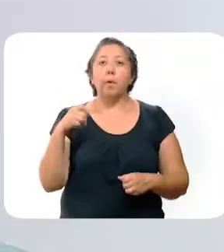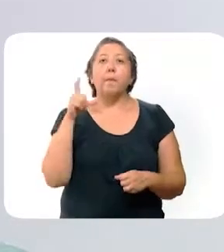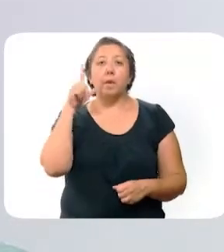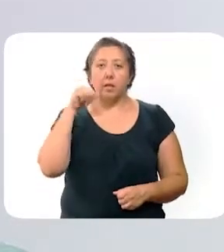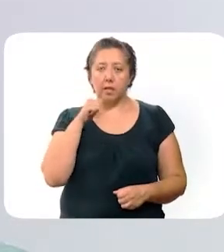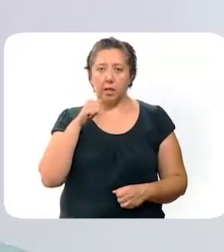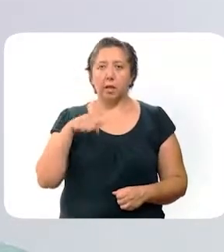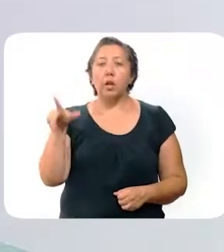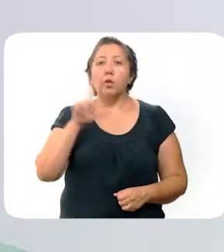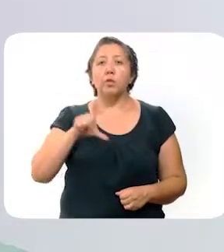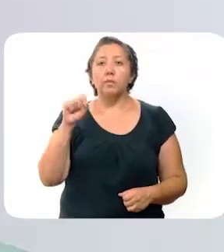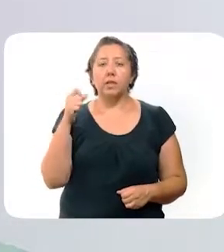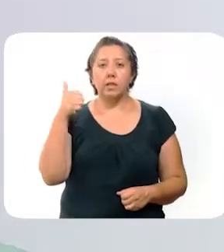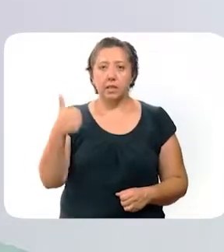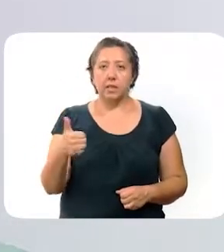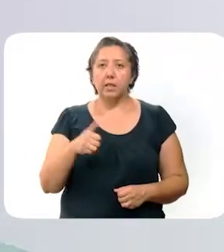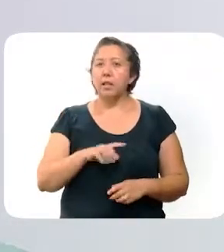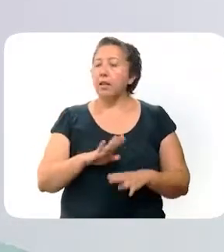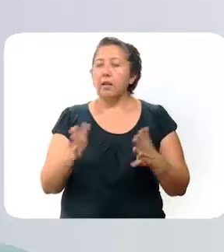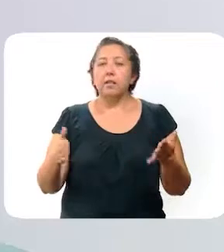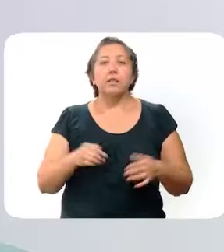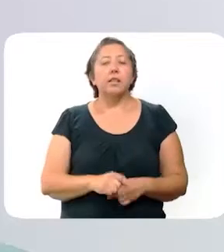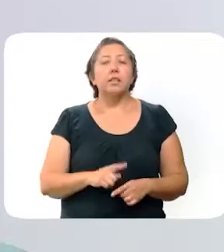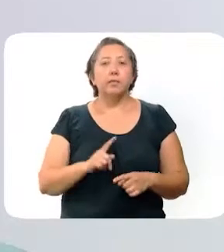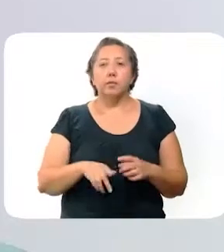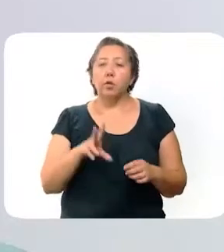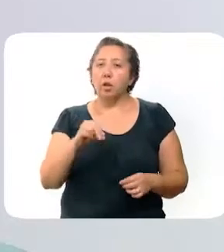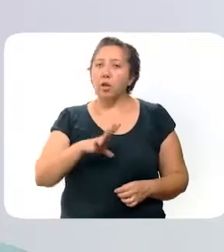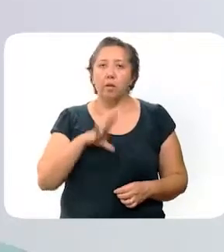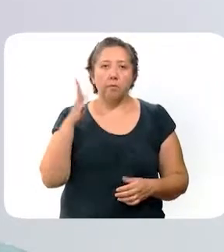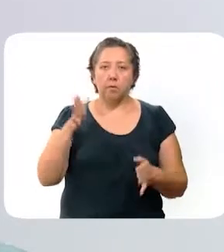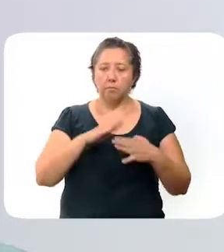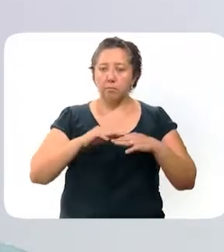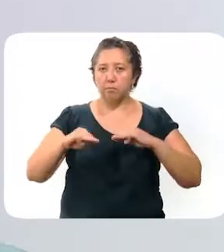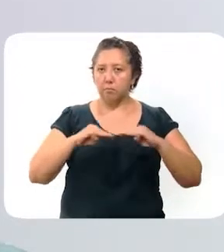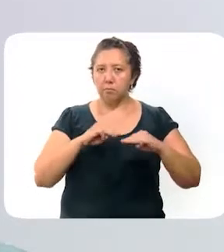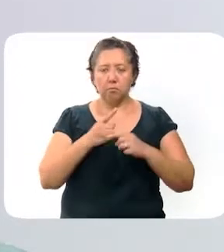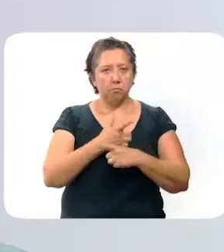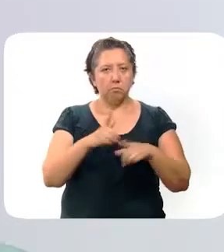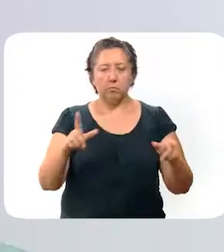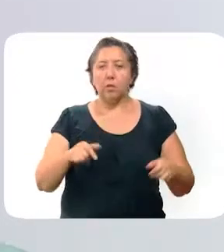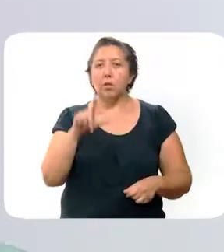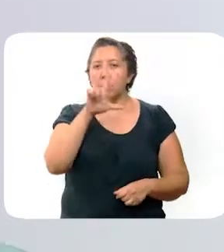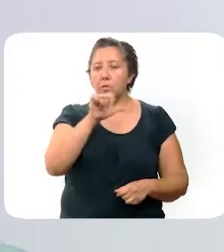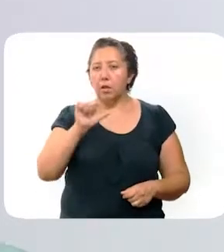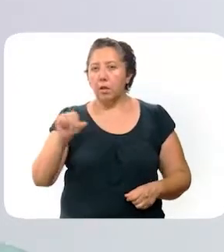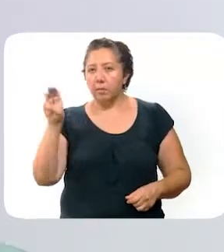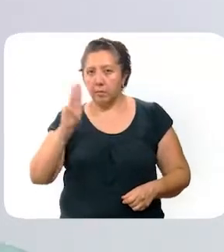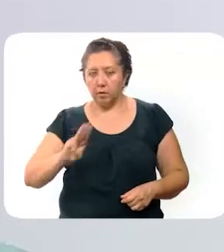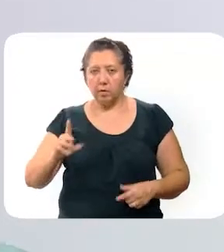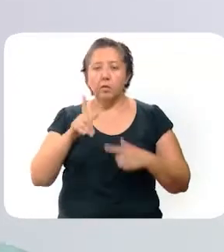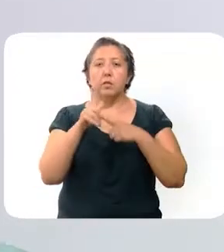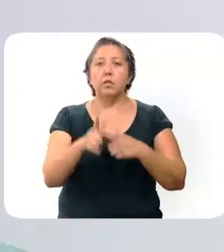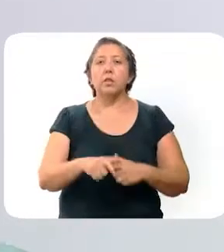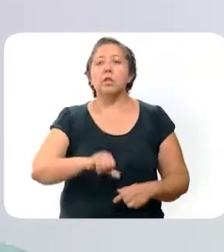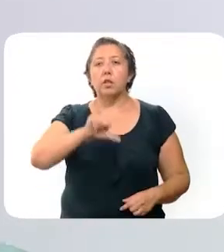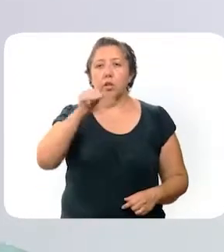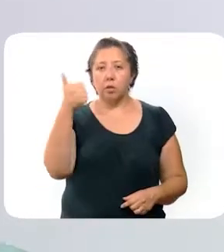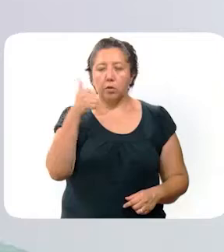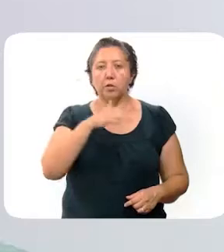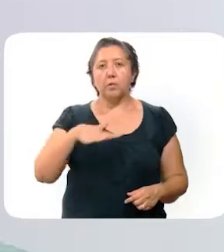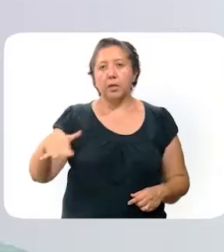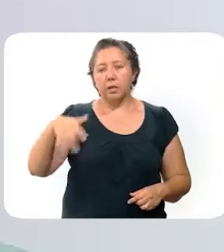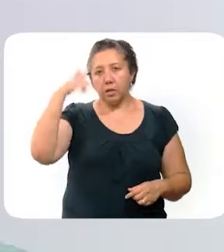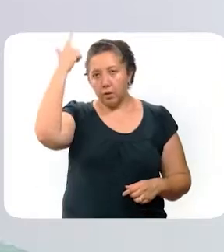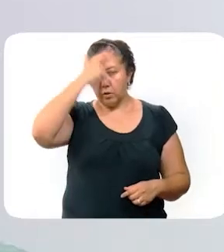partir de mañana, lunes 26 de abril, se elimina la restricción a la movilidad vehicular nocturna de domingo a miércoles y se mantiene de 11:30